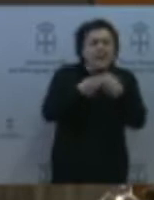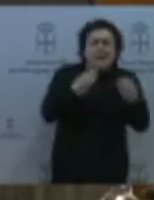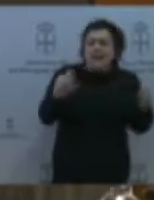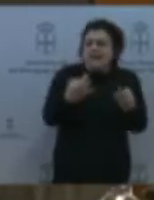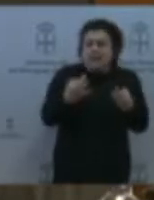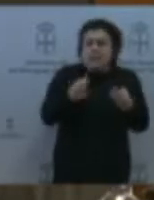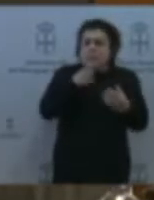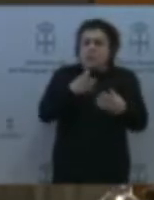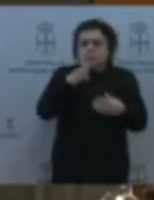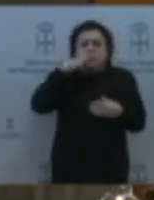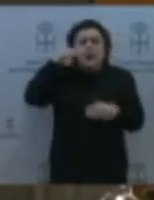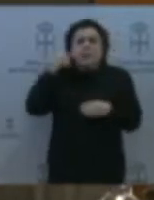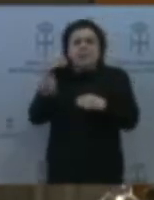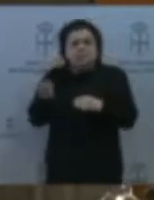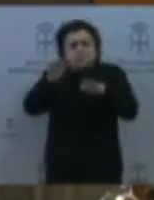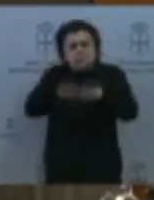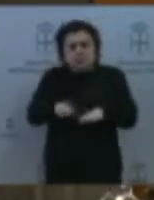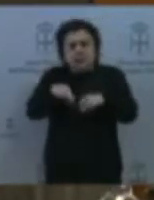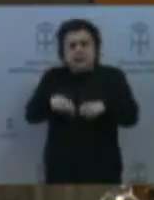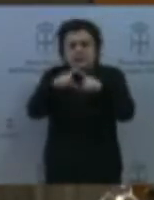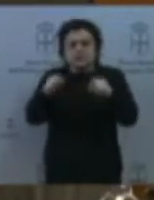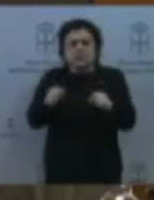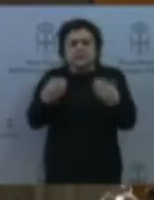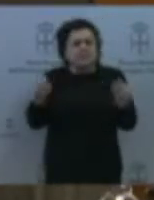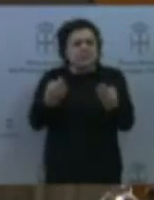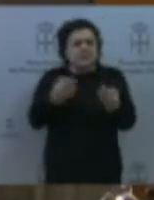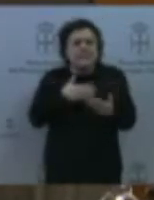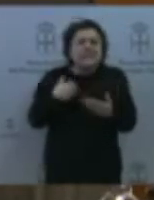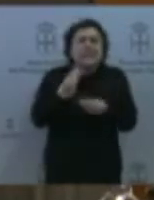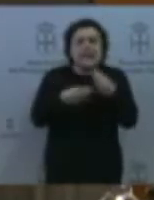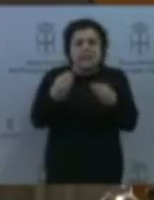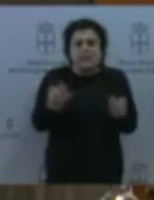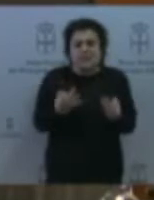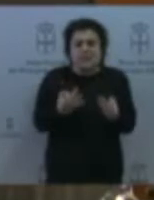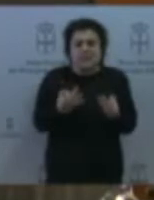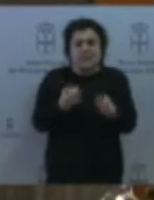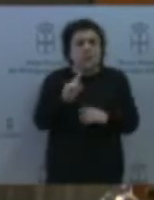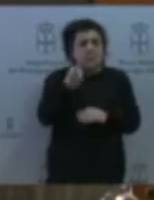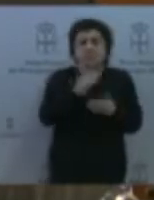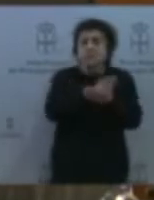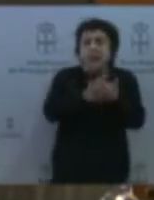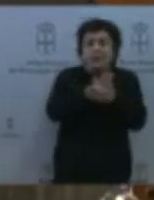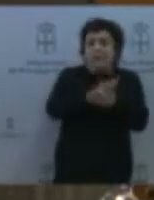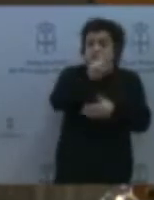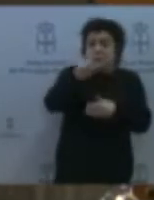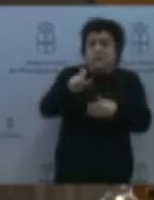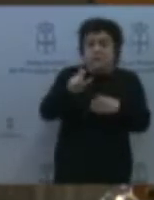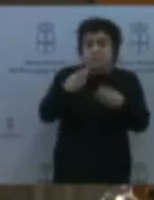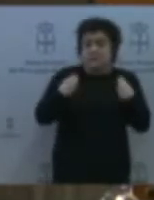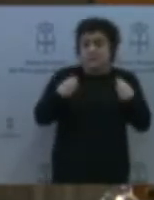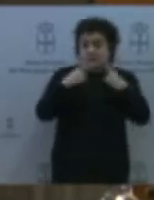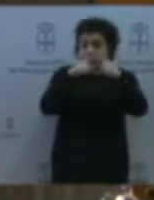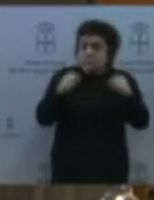sino qué tiene intención de hacer, ¿no? Nosotros creemos que lo primero es hablar claro a la ciudadanía con los pros y con los contras, porque no llega un